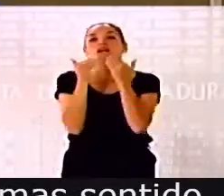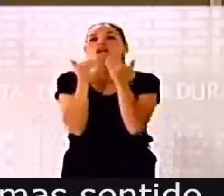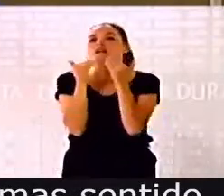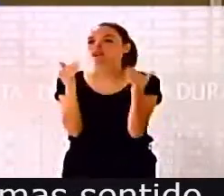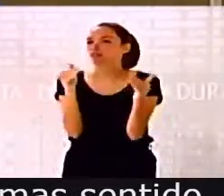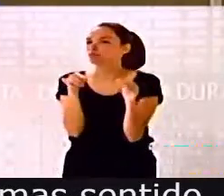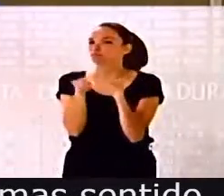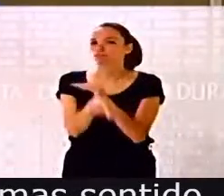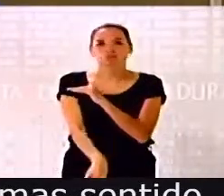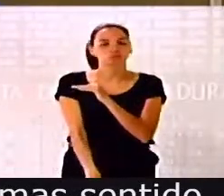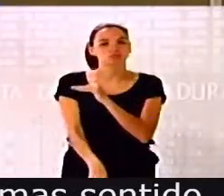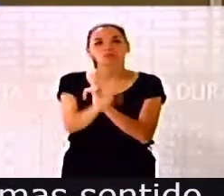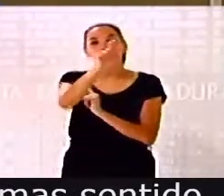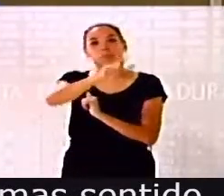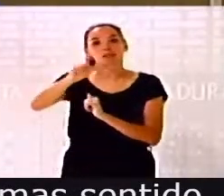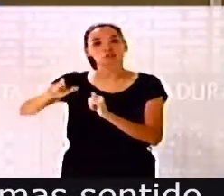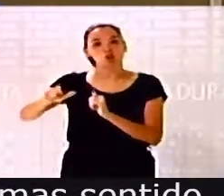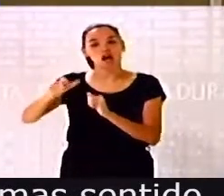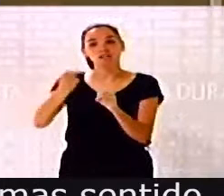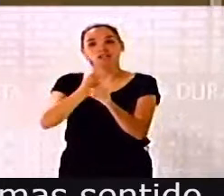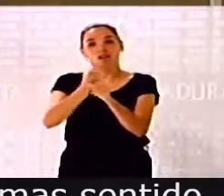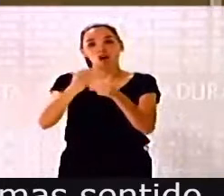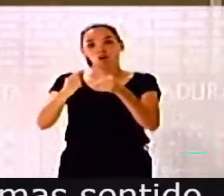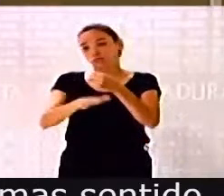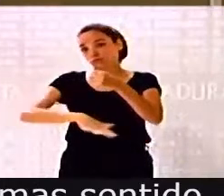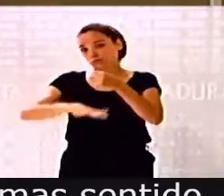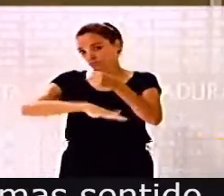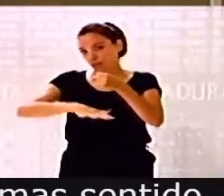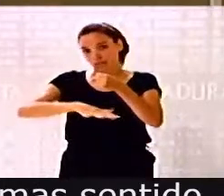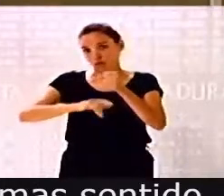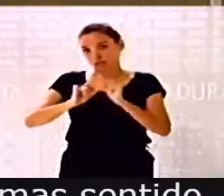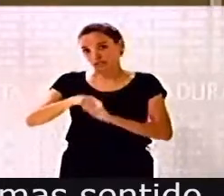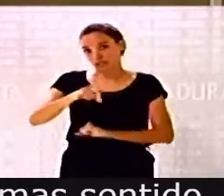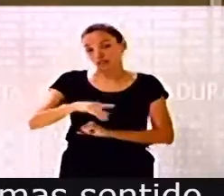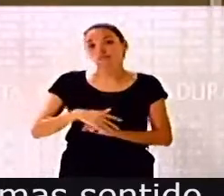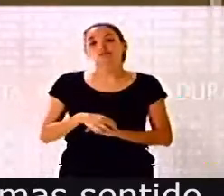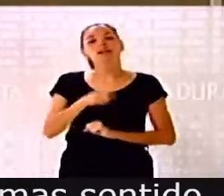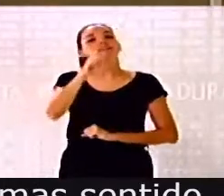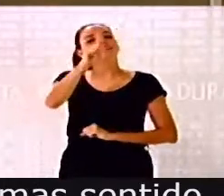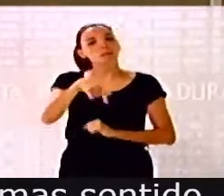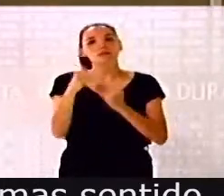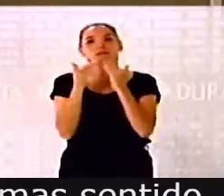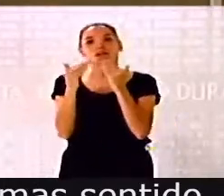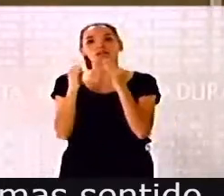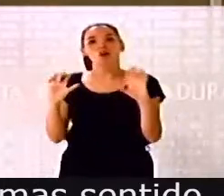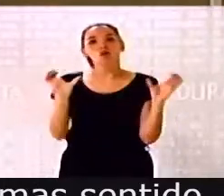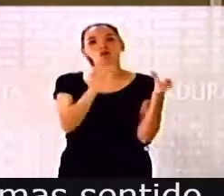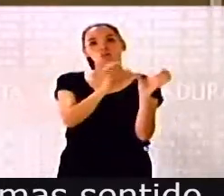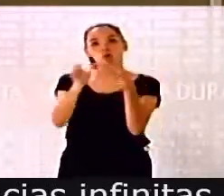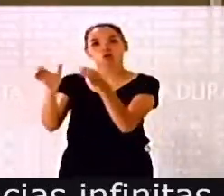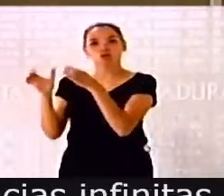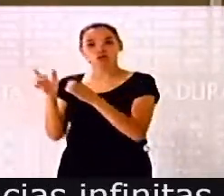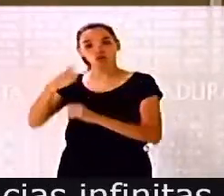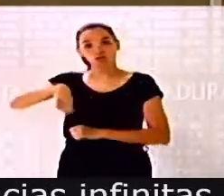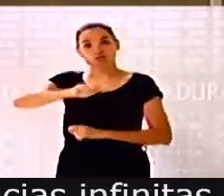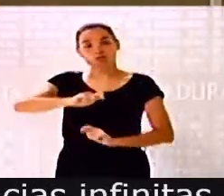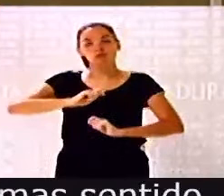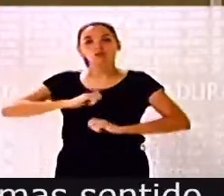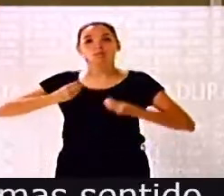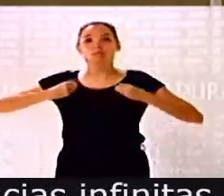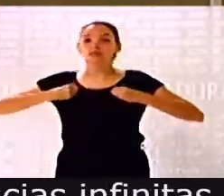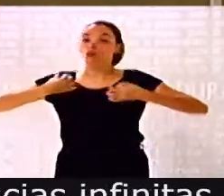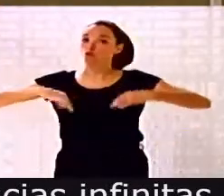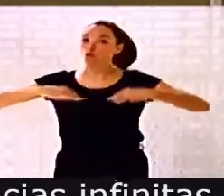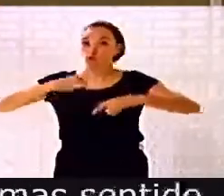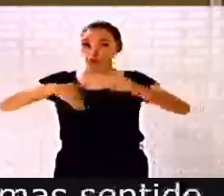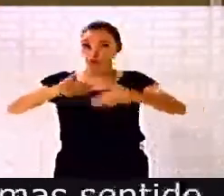a los trabajadores esenciales, gracias infinitas a esos colectivos que han permitido que pudiésemos tener una vida normal,